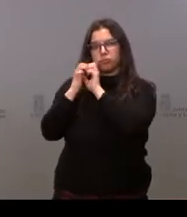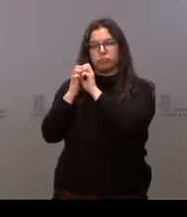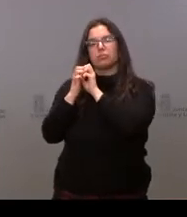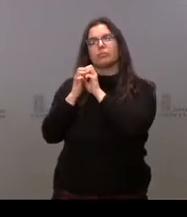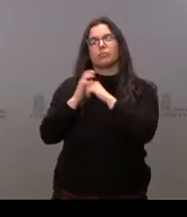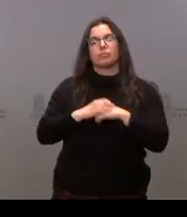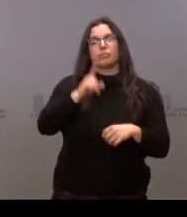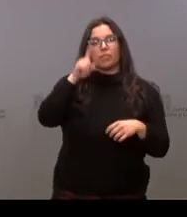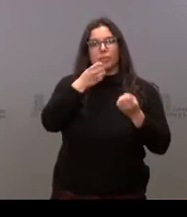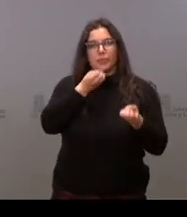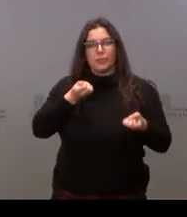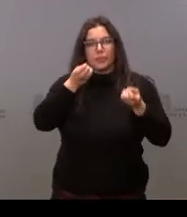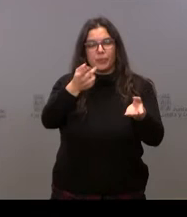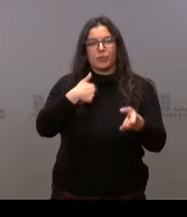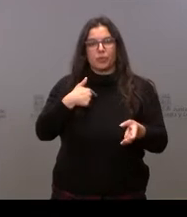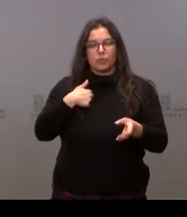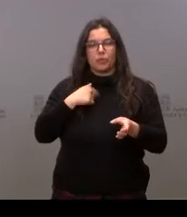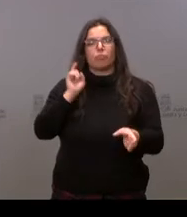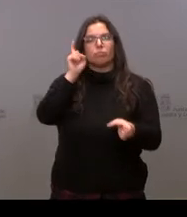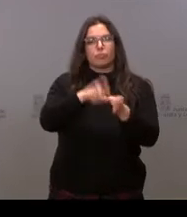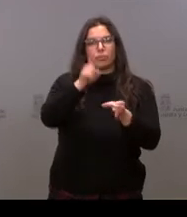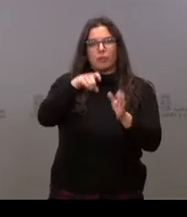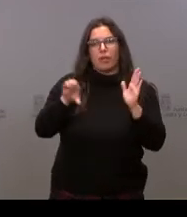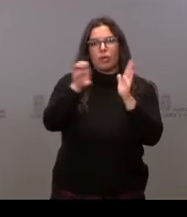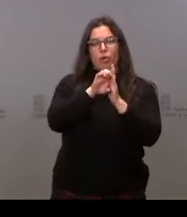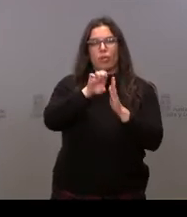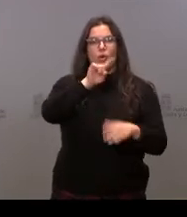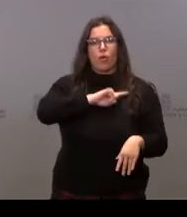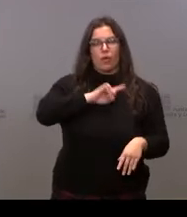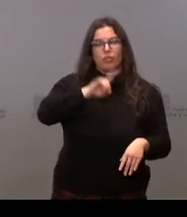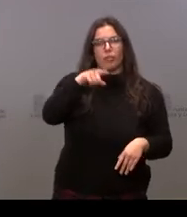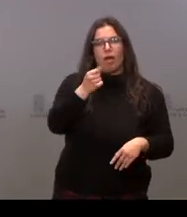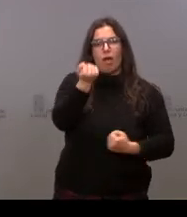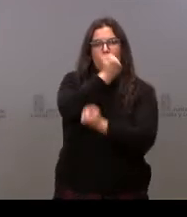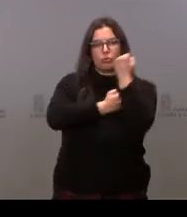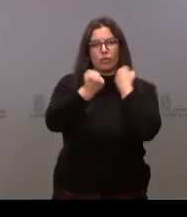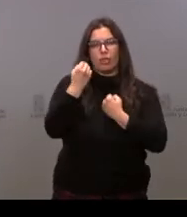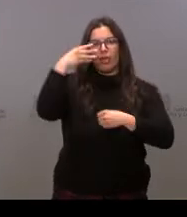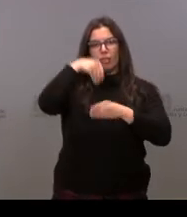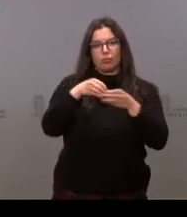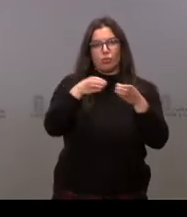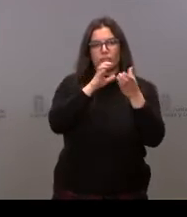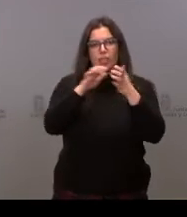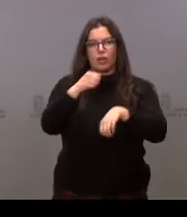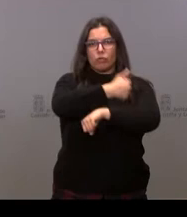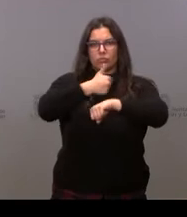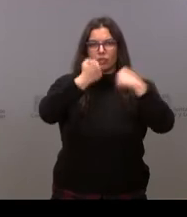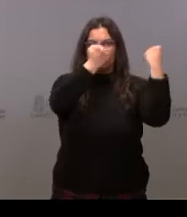asimismo manifiesto mi adhesión al código ético y de austeridad de altos cargos de la junta de castilla y léon